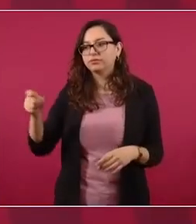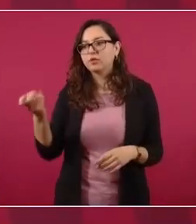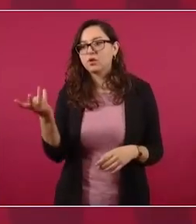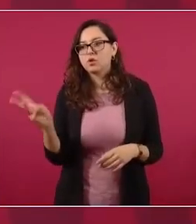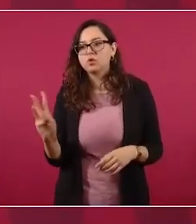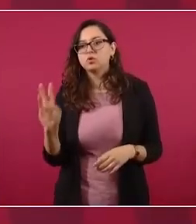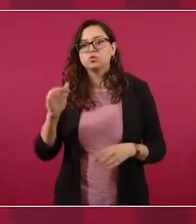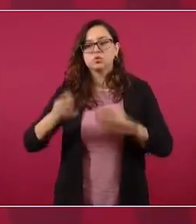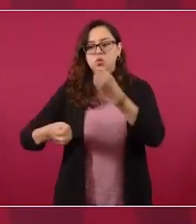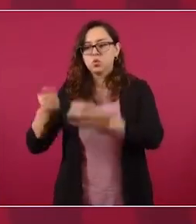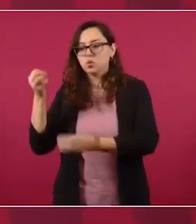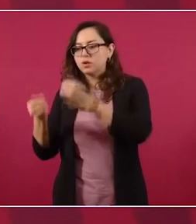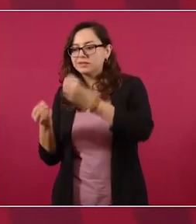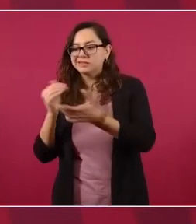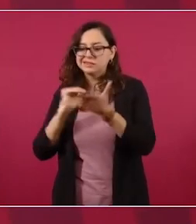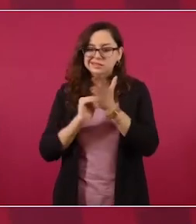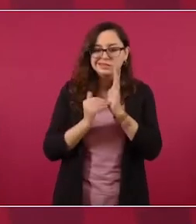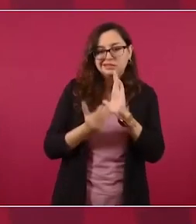de castigo,